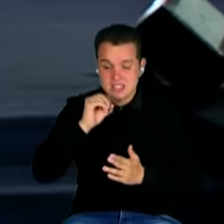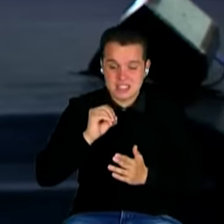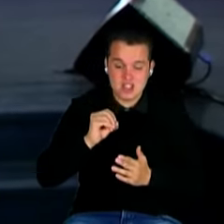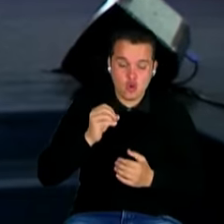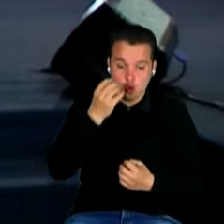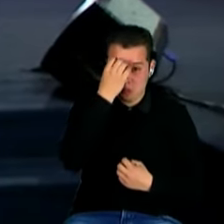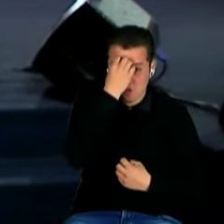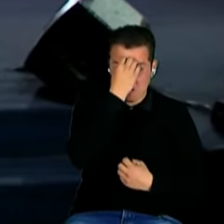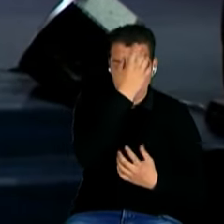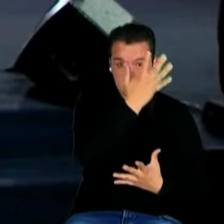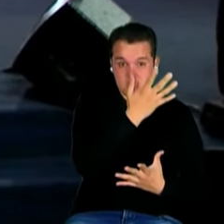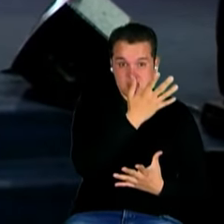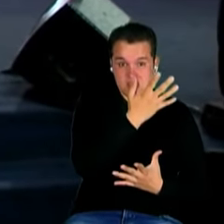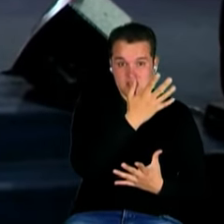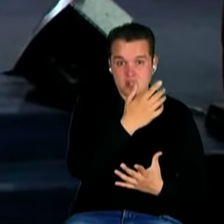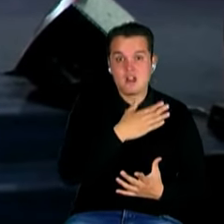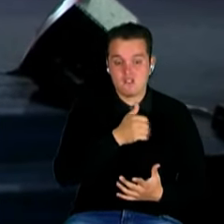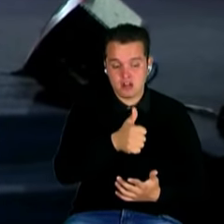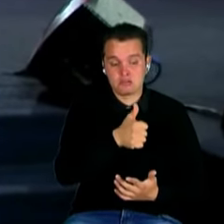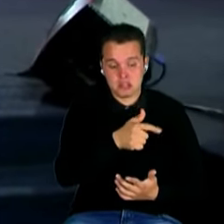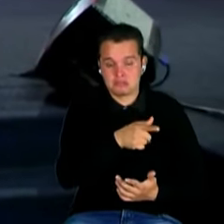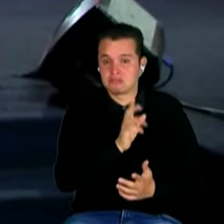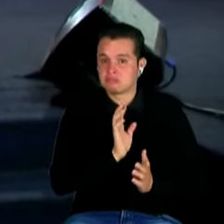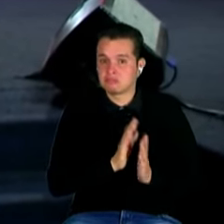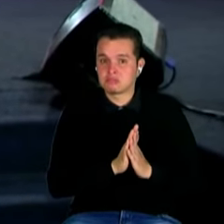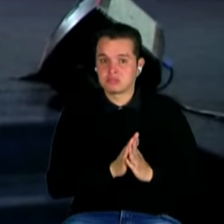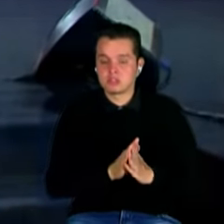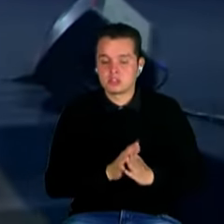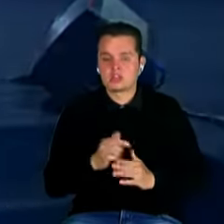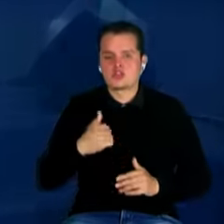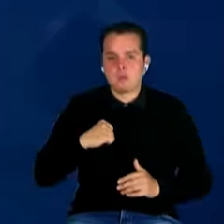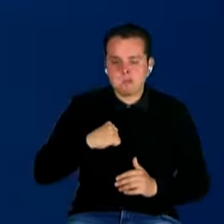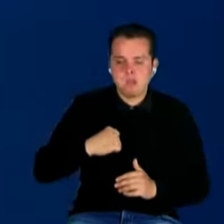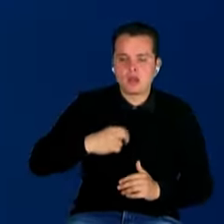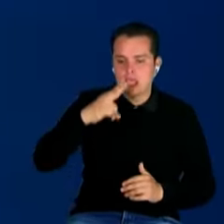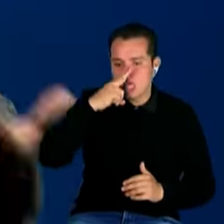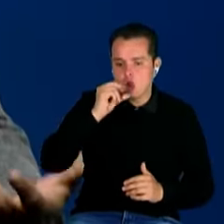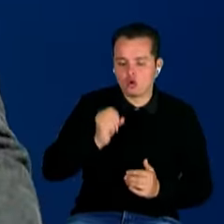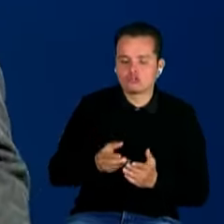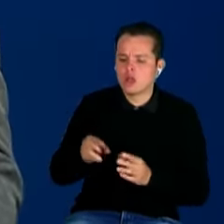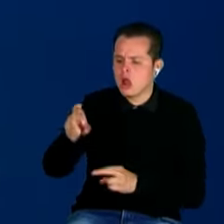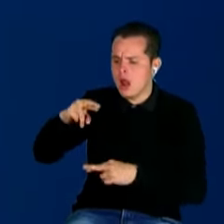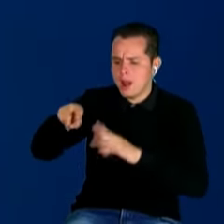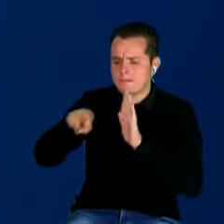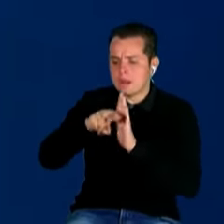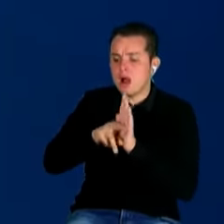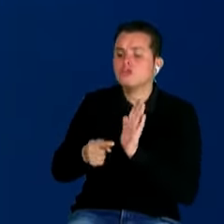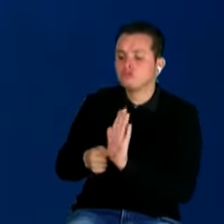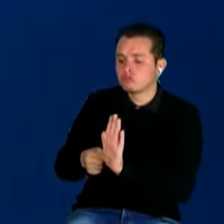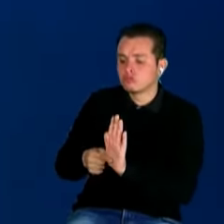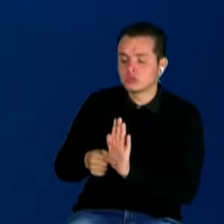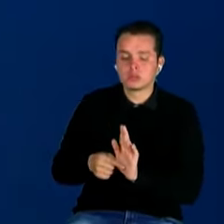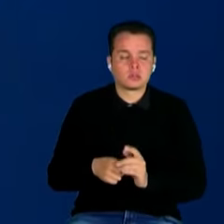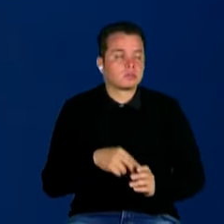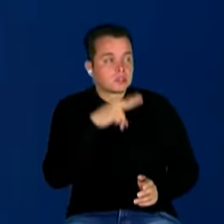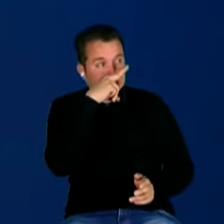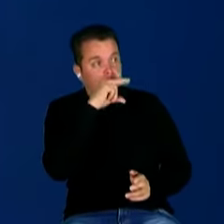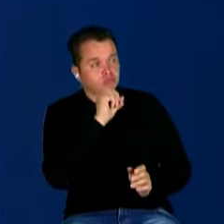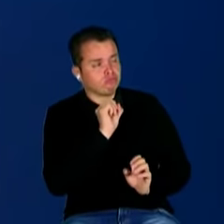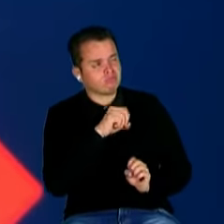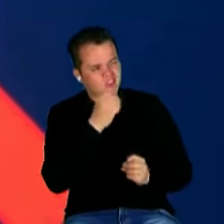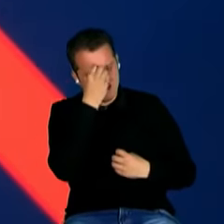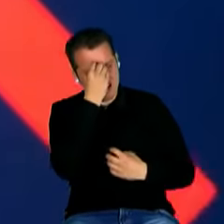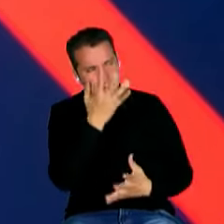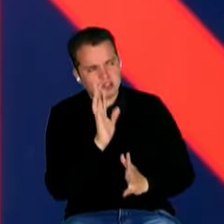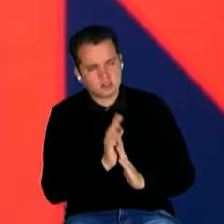me obedecen, les va a ir bien. Yo tengo a mis hijos y si doy instrucciones en casa y ellos me obedecen, yo